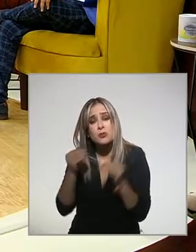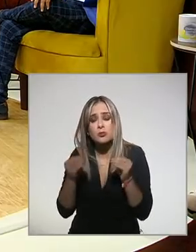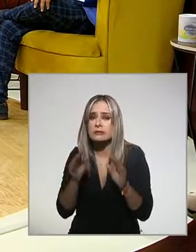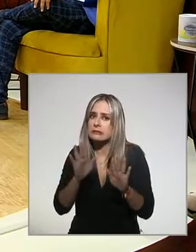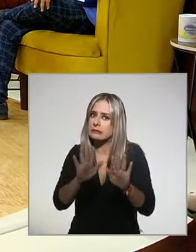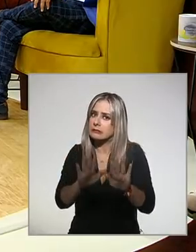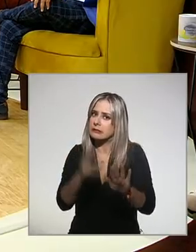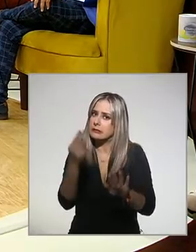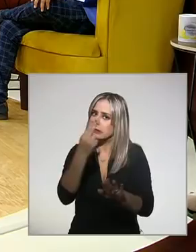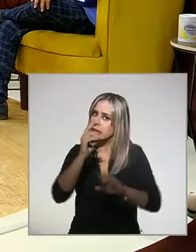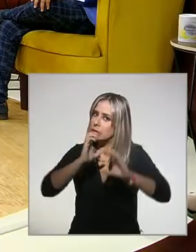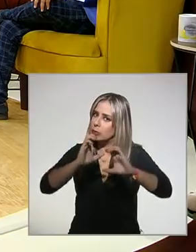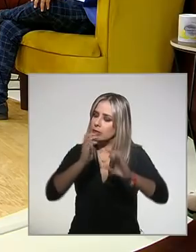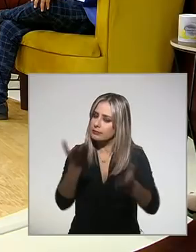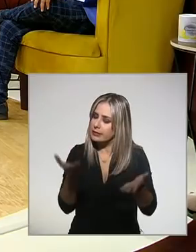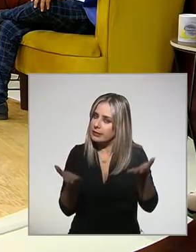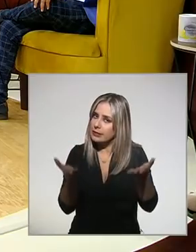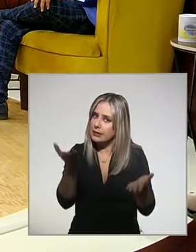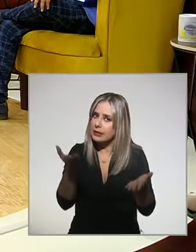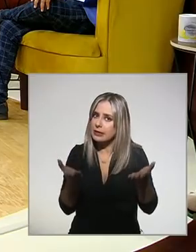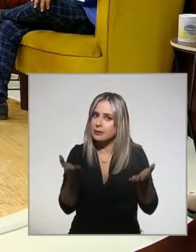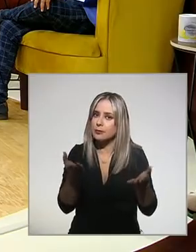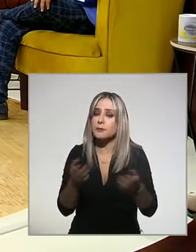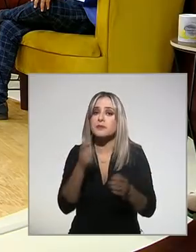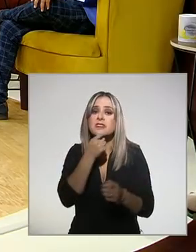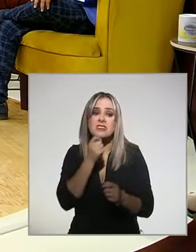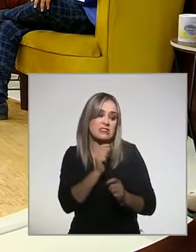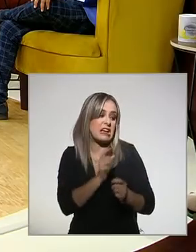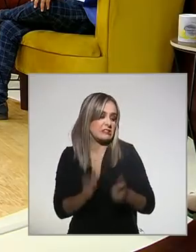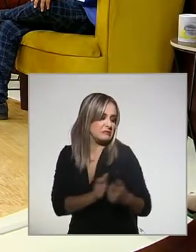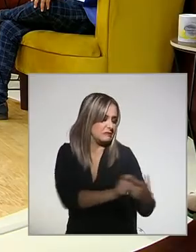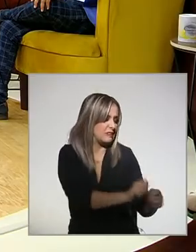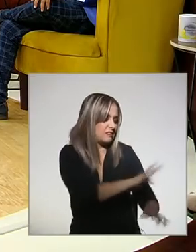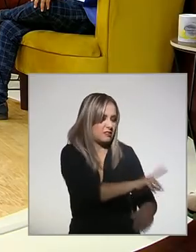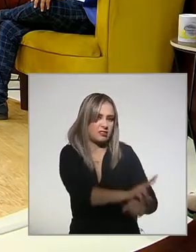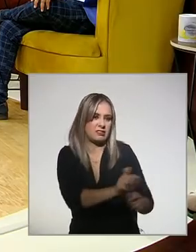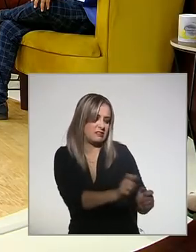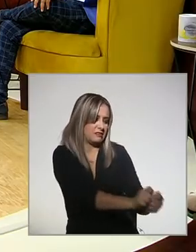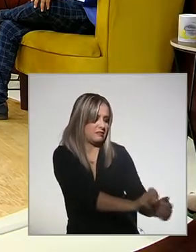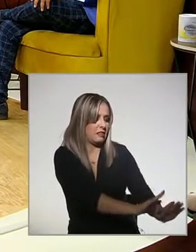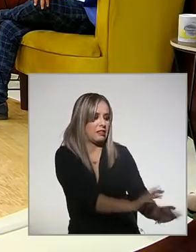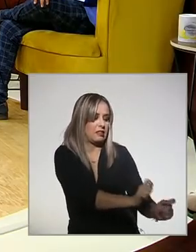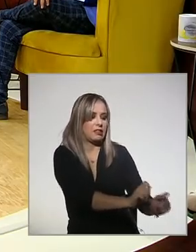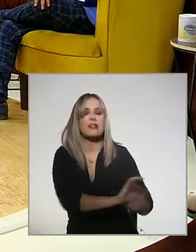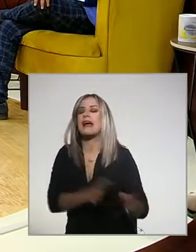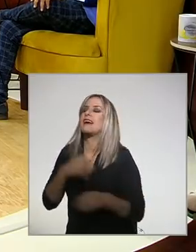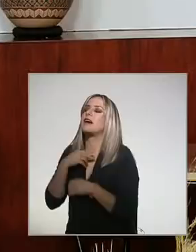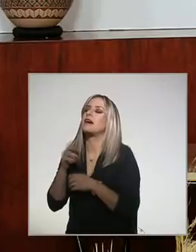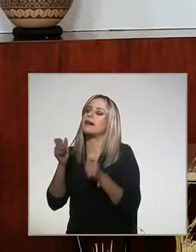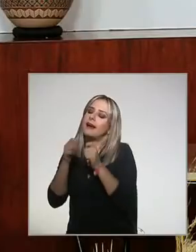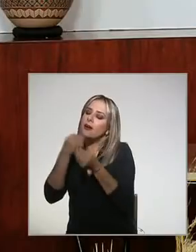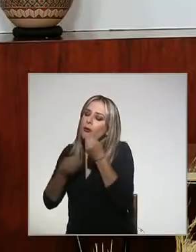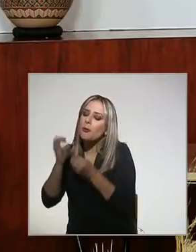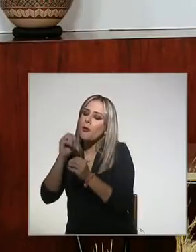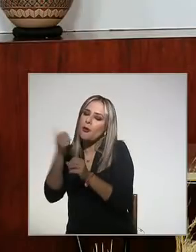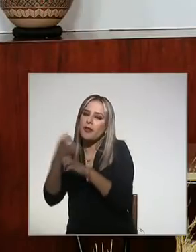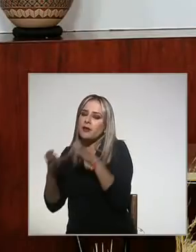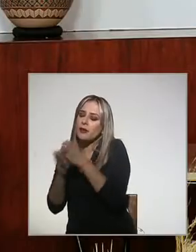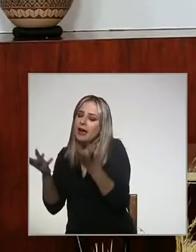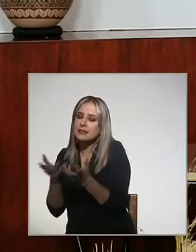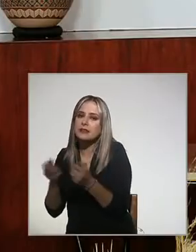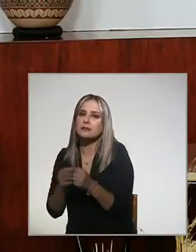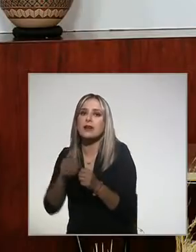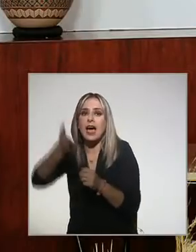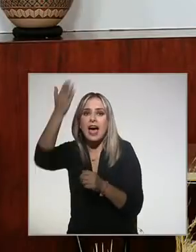equilibrio. Efectivamente, como niñera no funciona. Ya los niños antes usaban un osito Teddy para dormir.